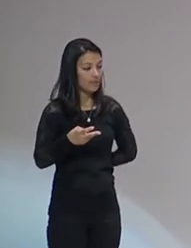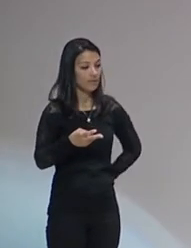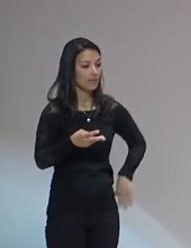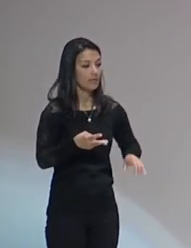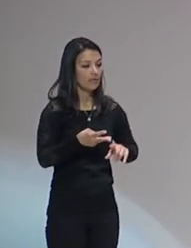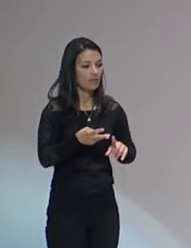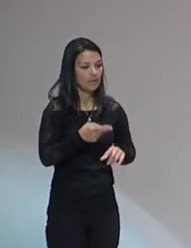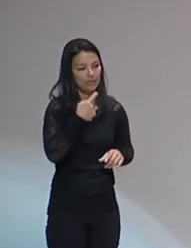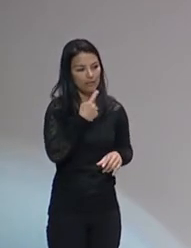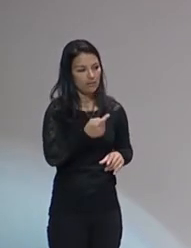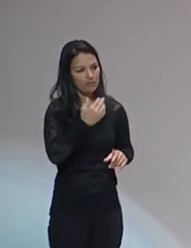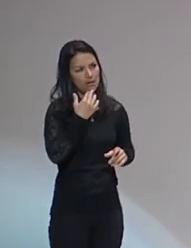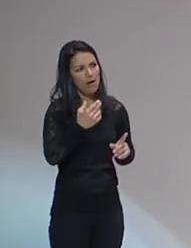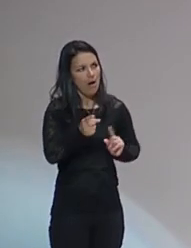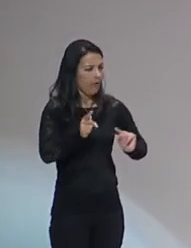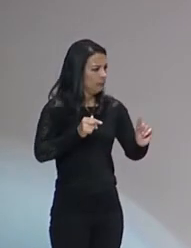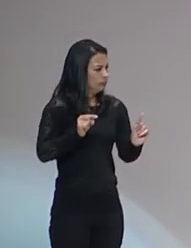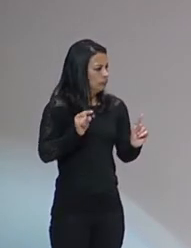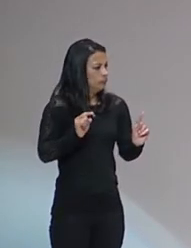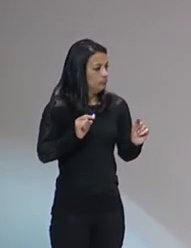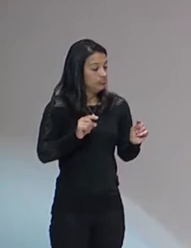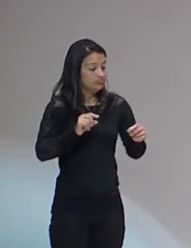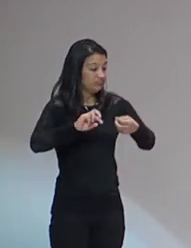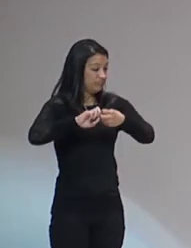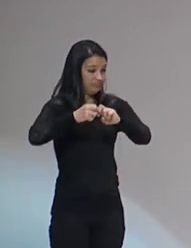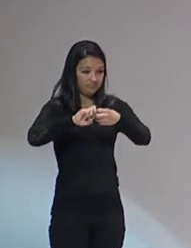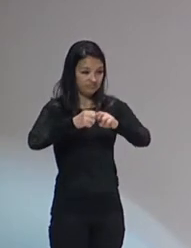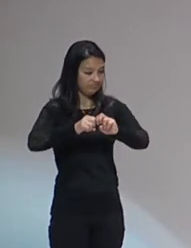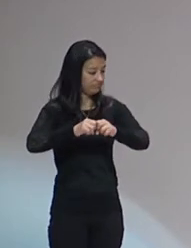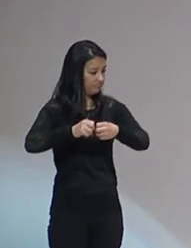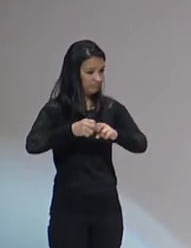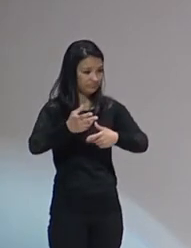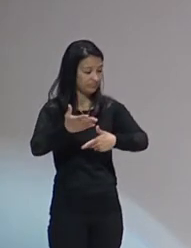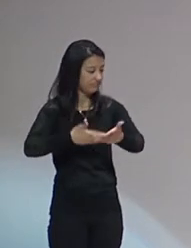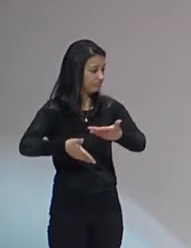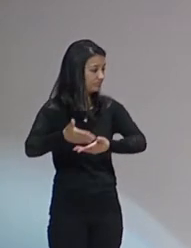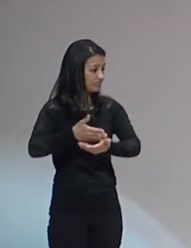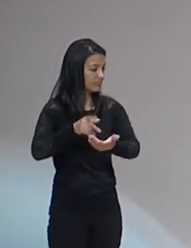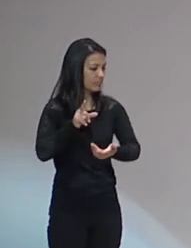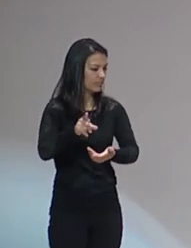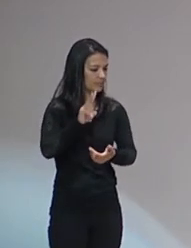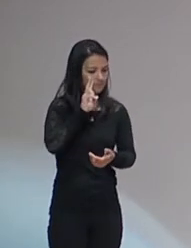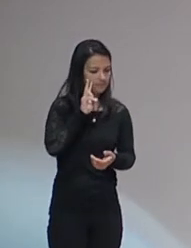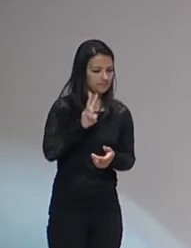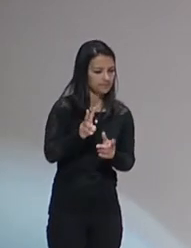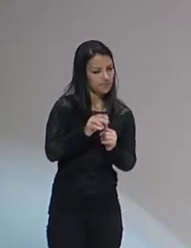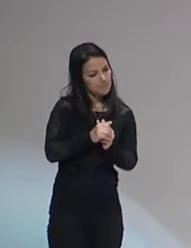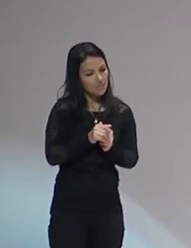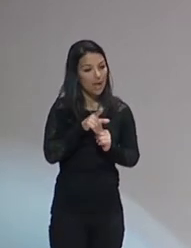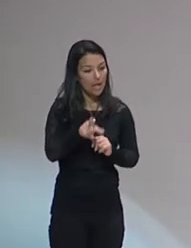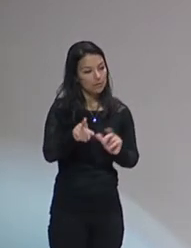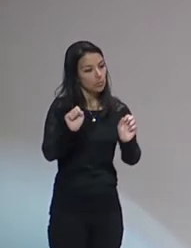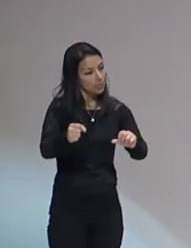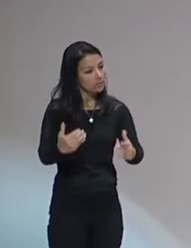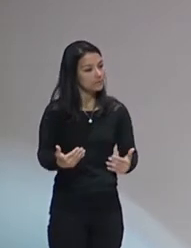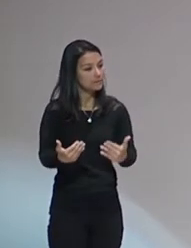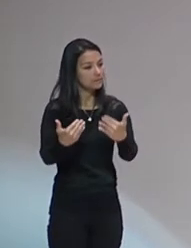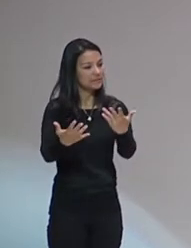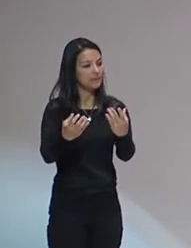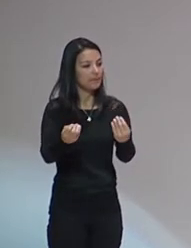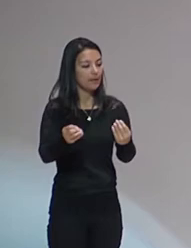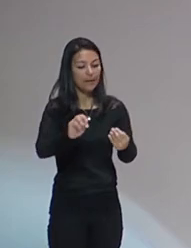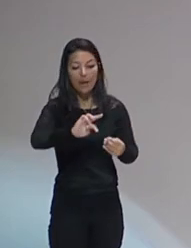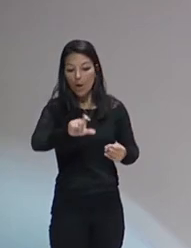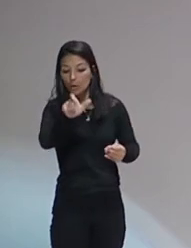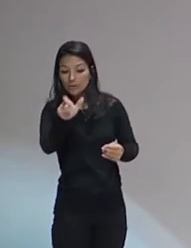conflicto puede convertirse en la posibilidad que tiene el otro de aprender a convertir